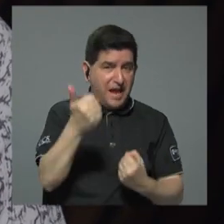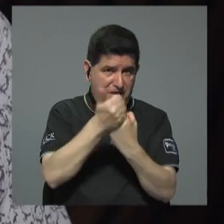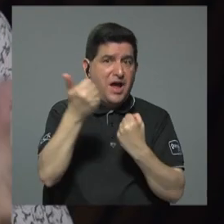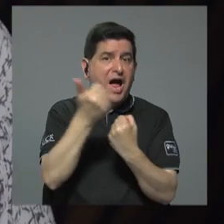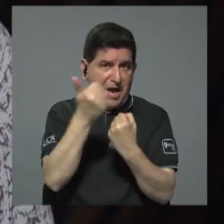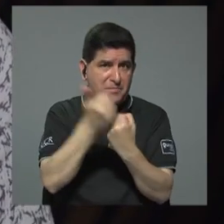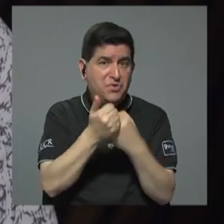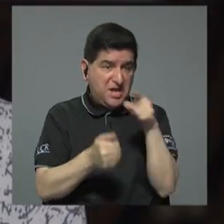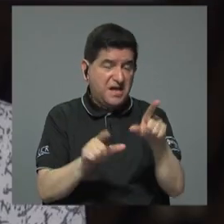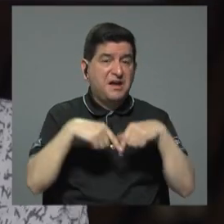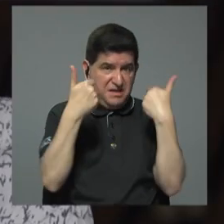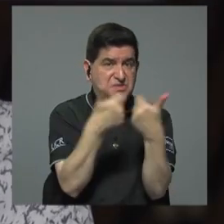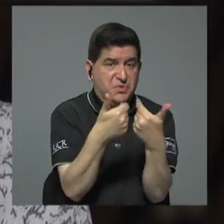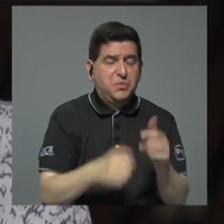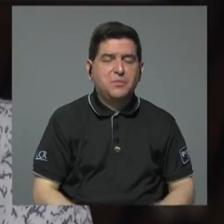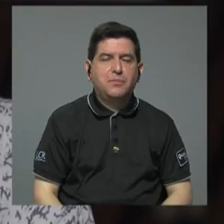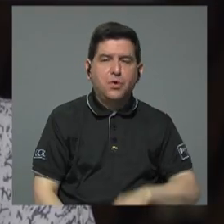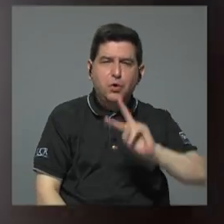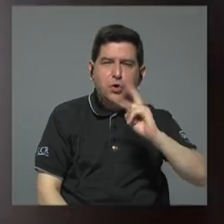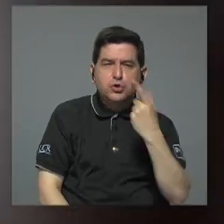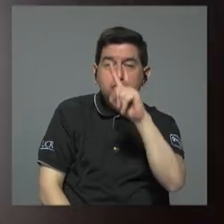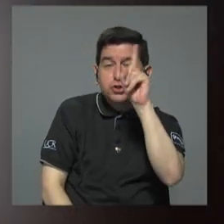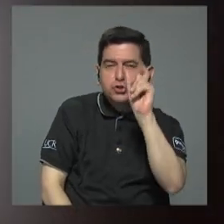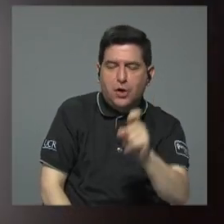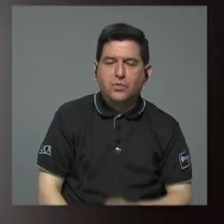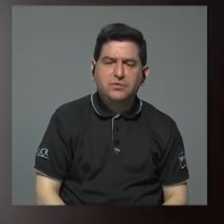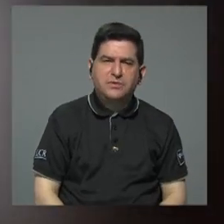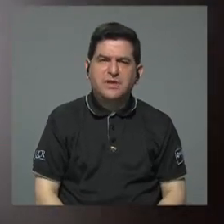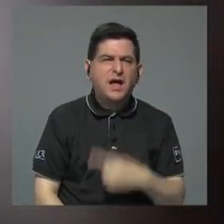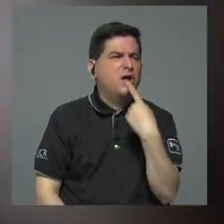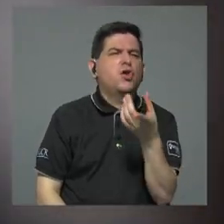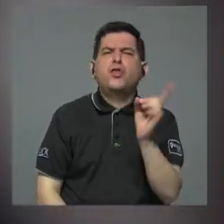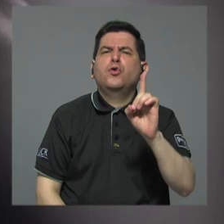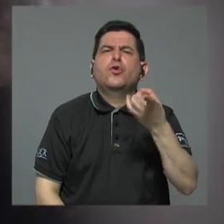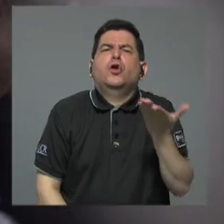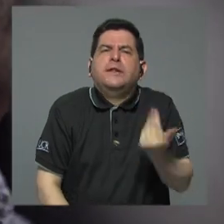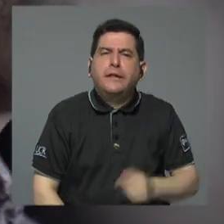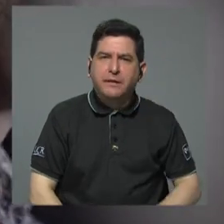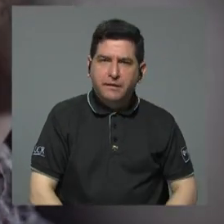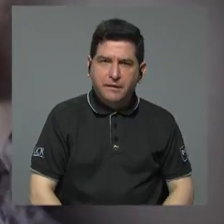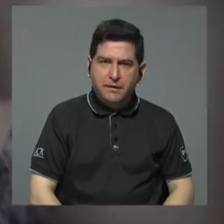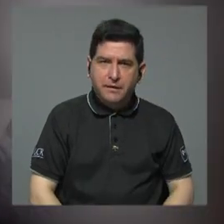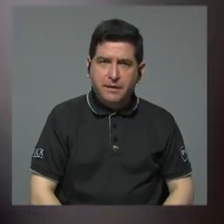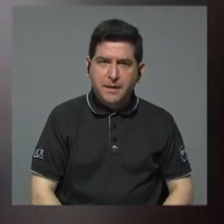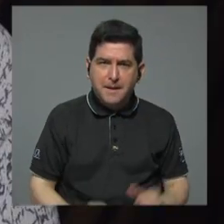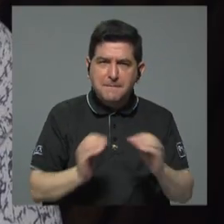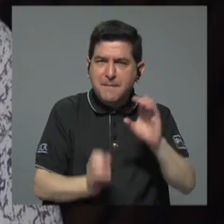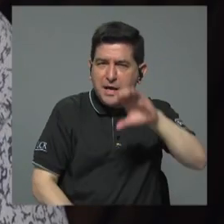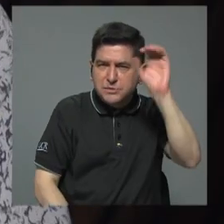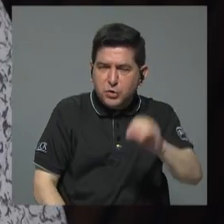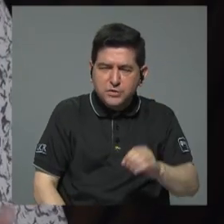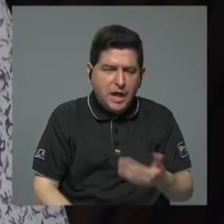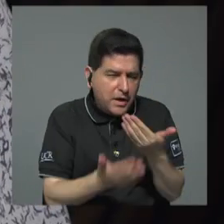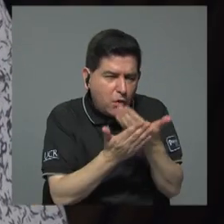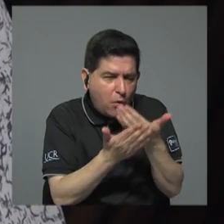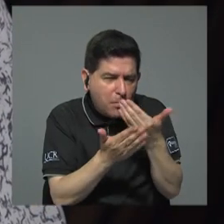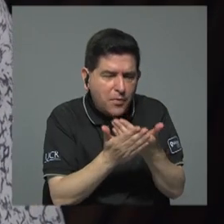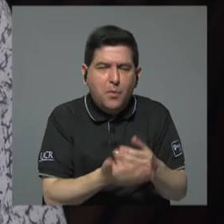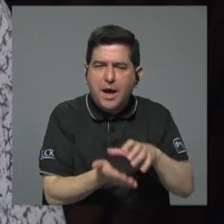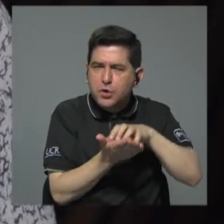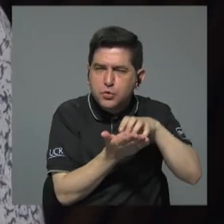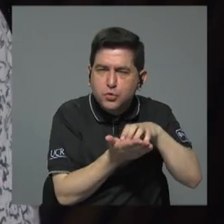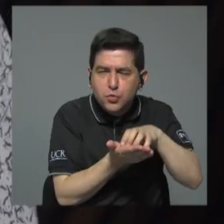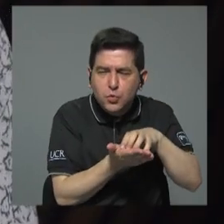partidarias de esa bandera. Segunda pregunta. ¿Dónde lo dijo? Hay más probabilidad de que revisemos una afirmación